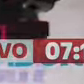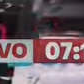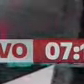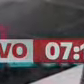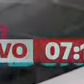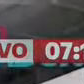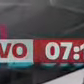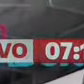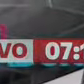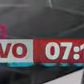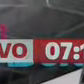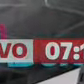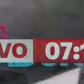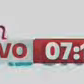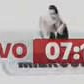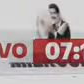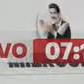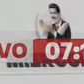comerciales de los países.